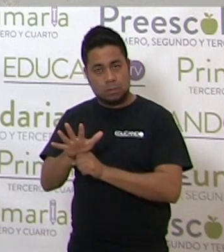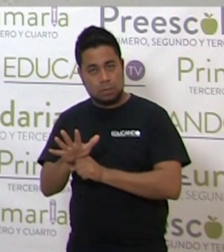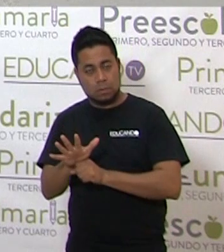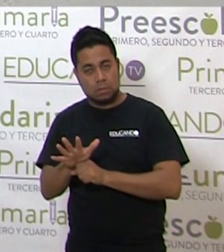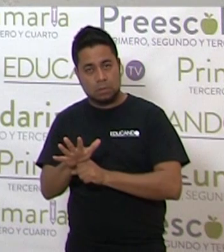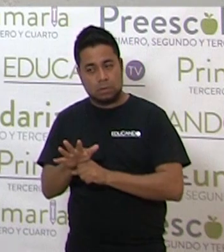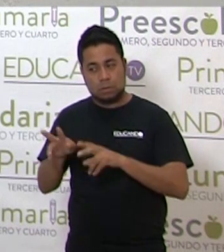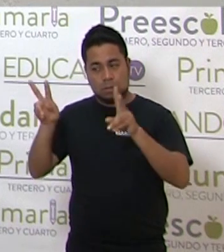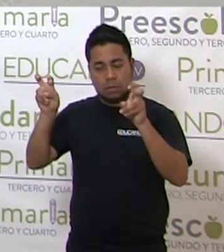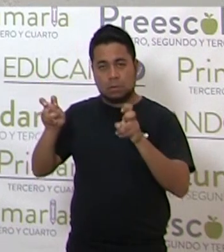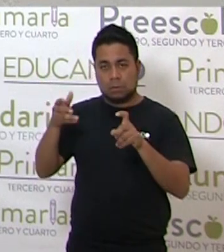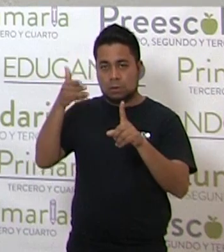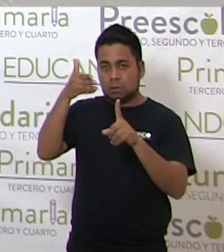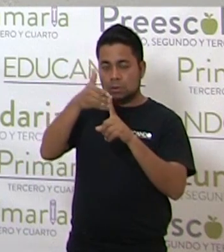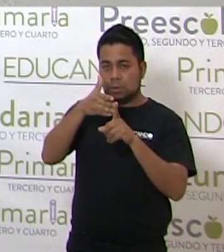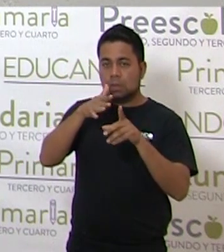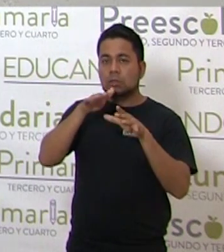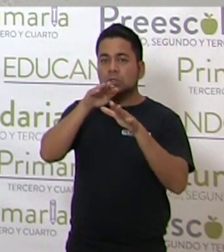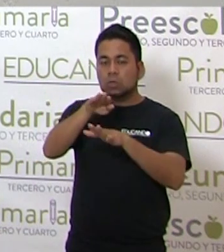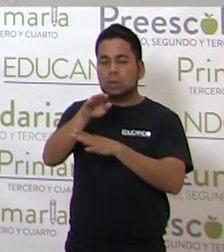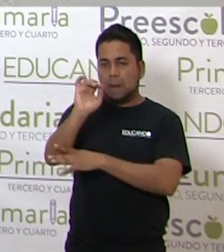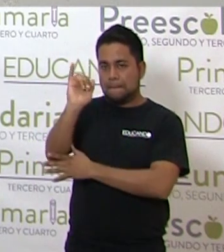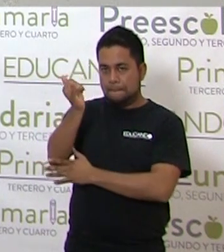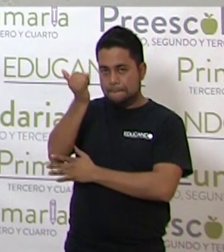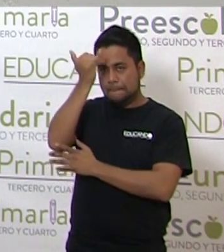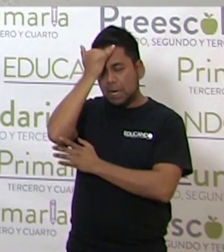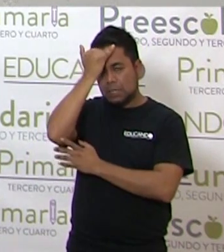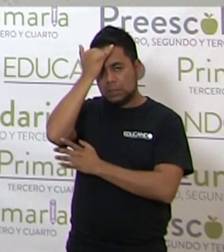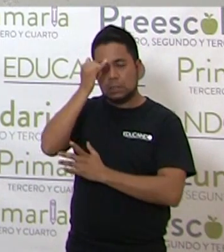sobre las vacas.